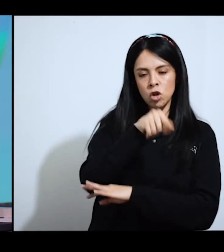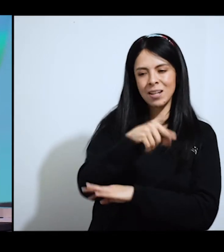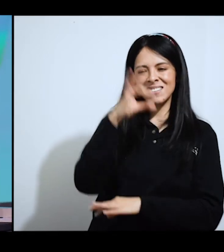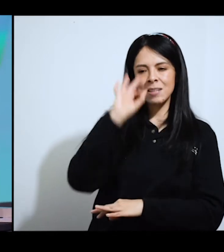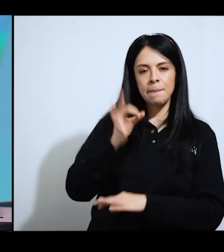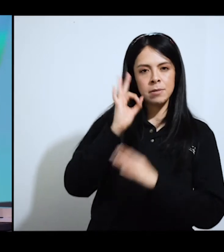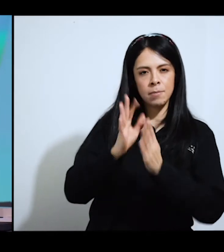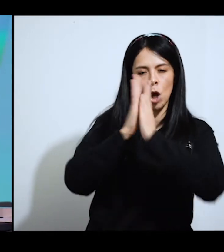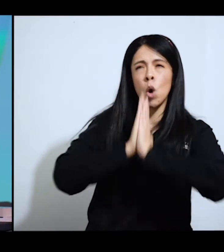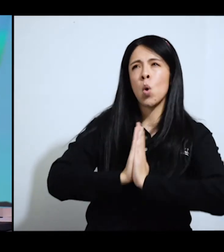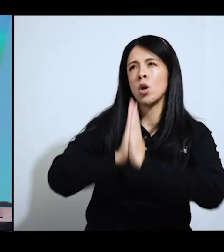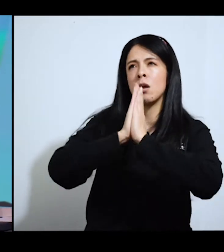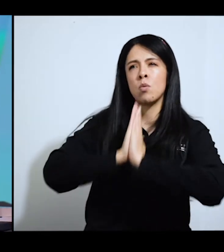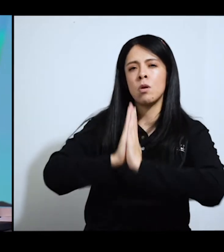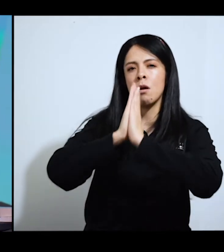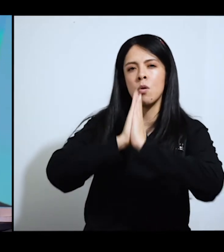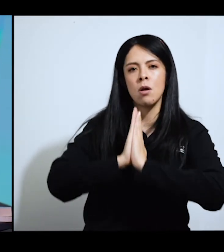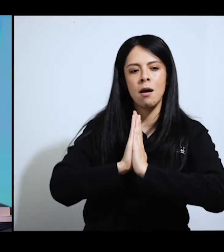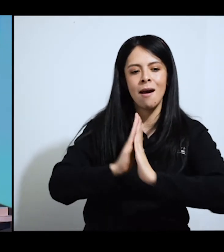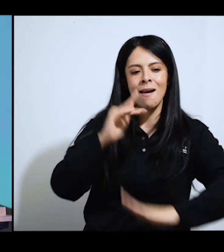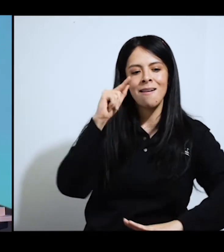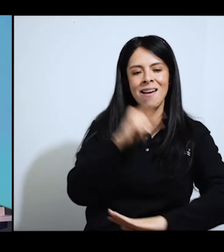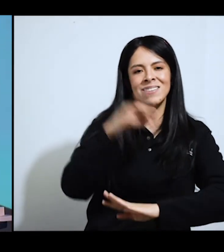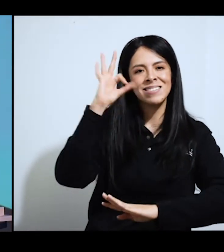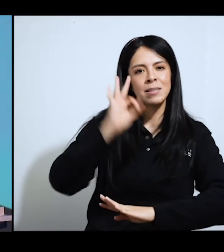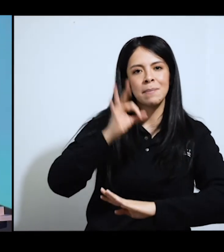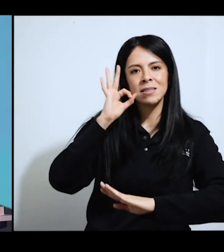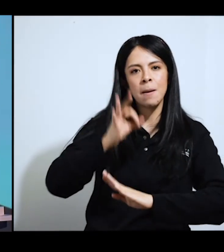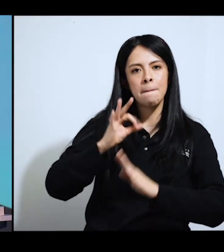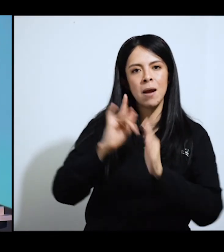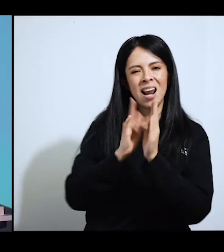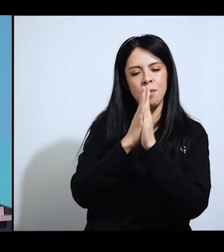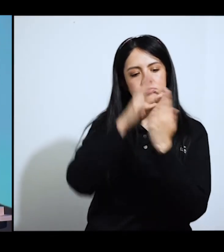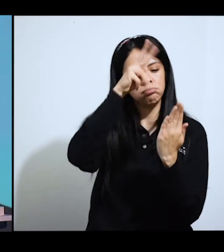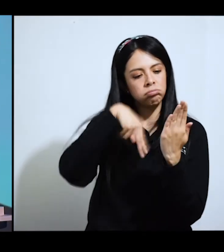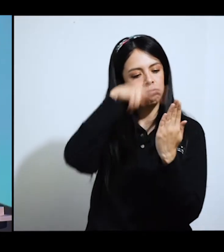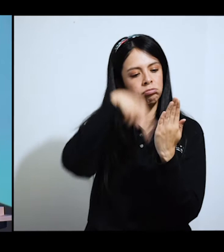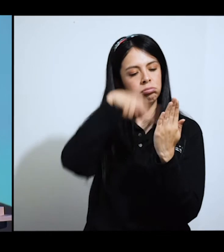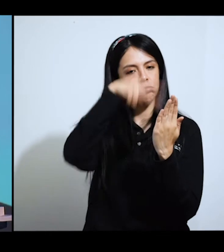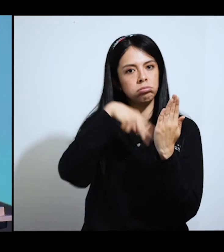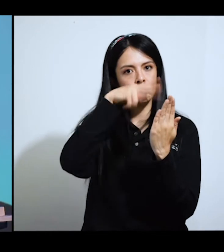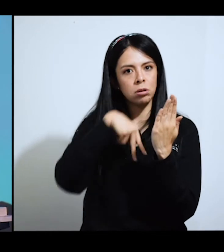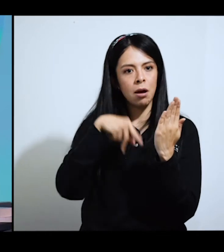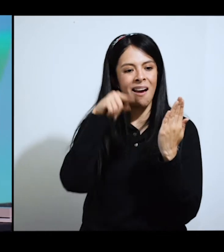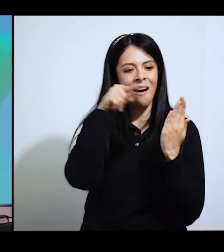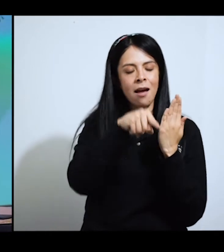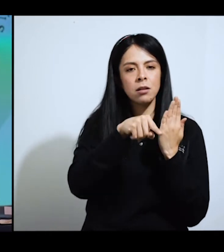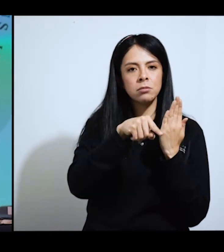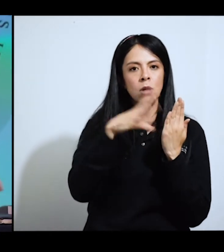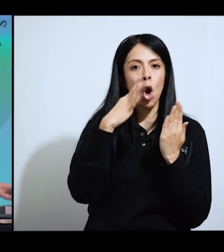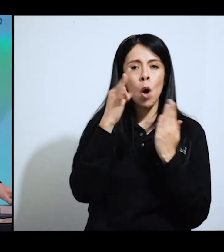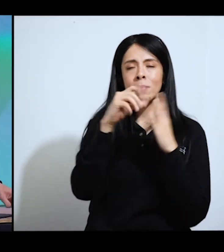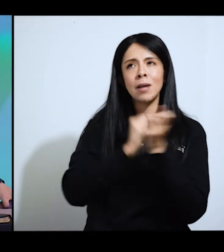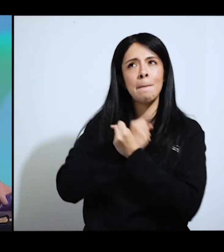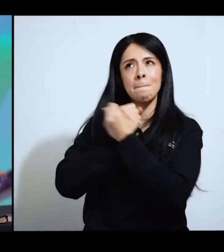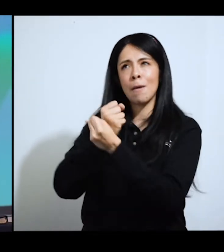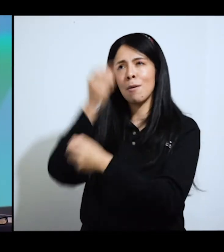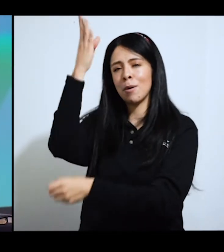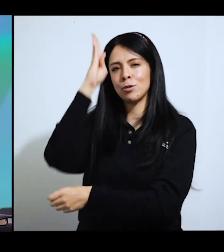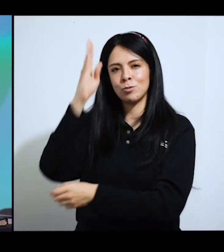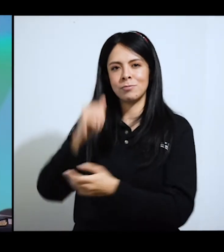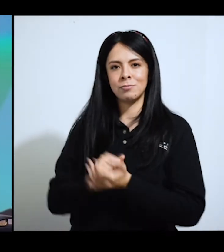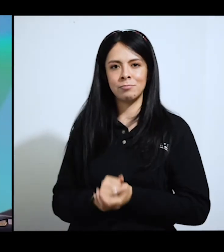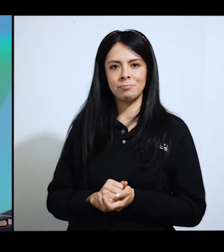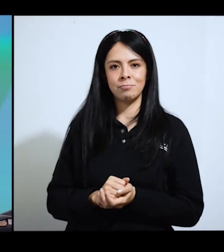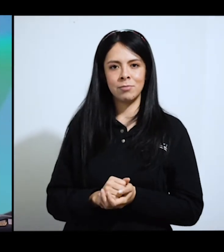hombre que leía la palabra y era un hombre que amaba a Dios. Para mí es una novela